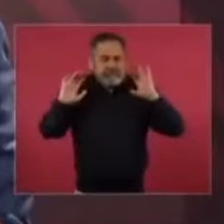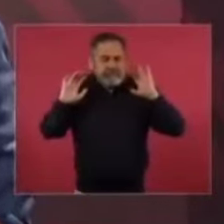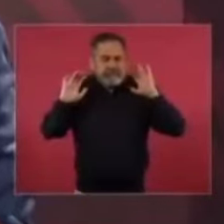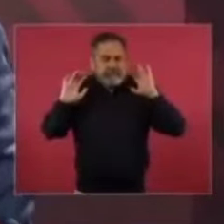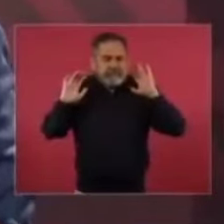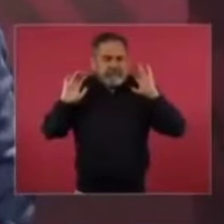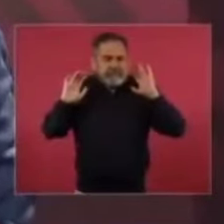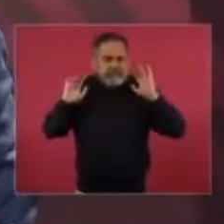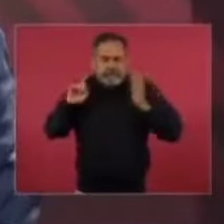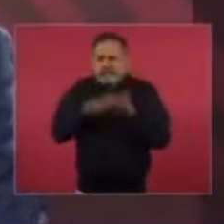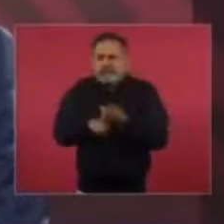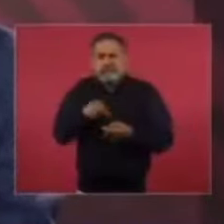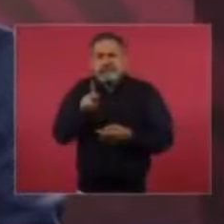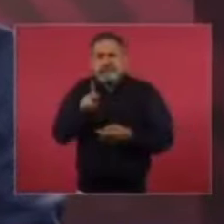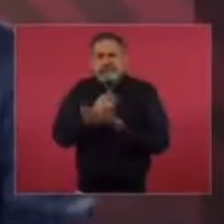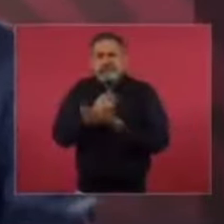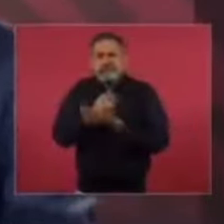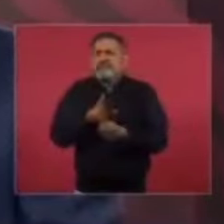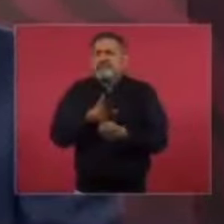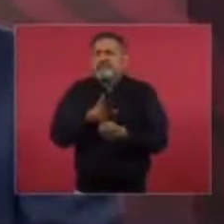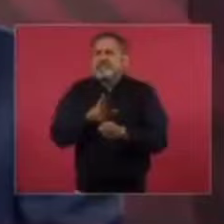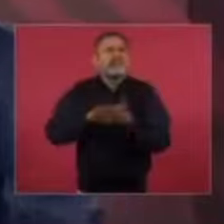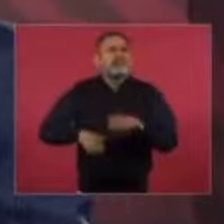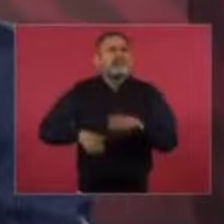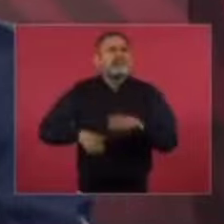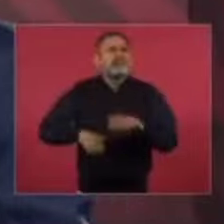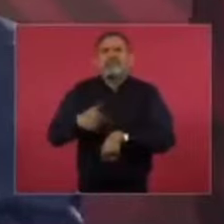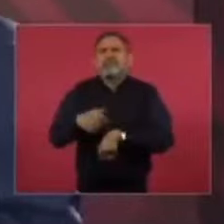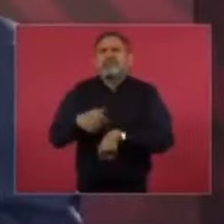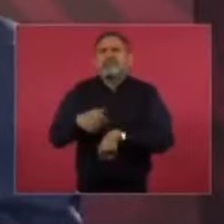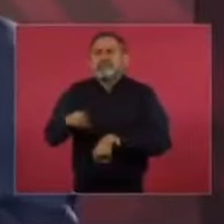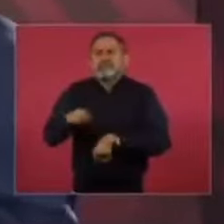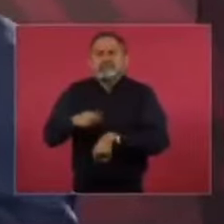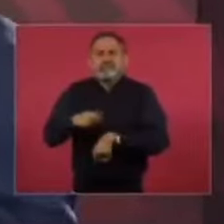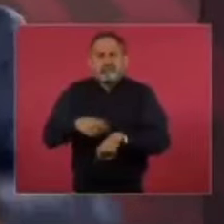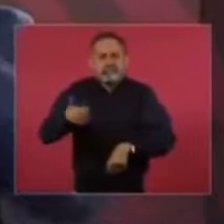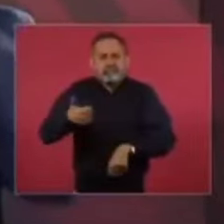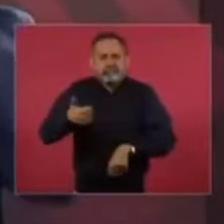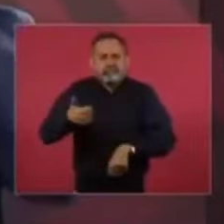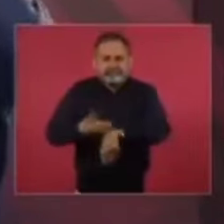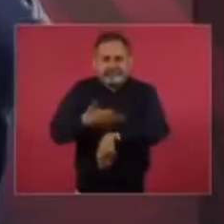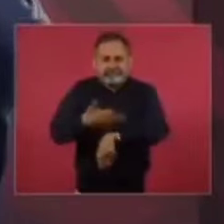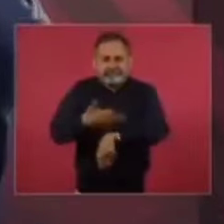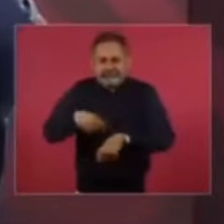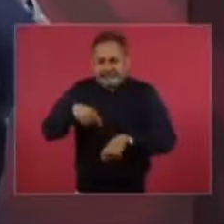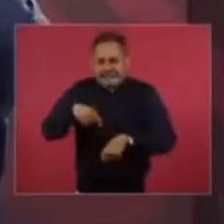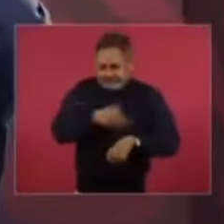te caen mal. Lo de Maduro viene de un país que tiene